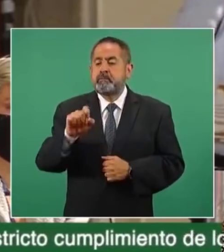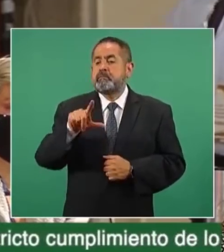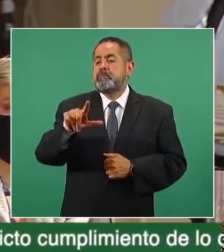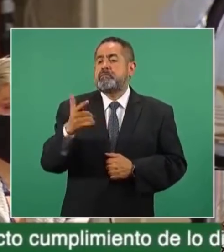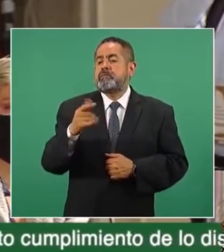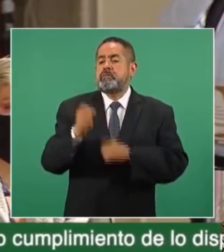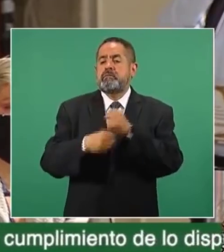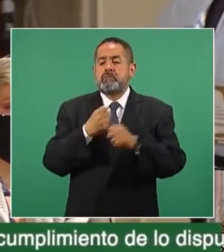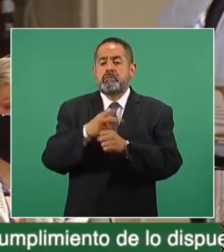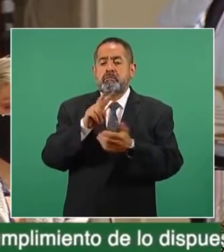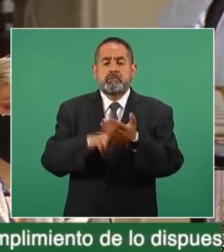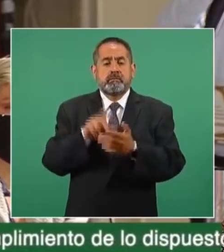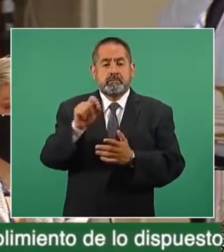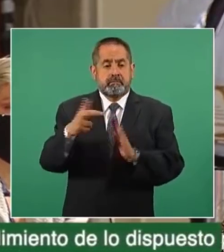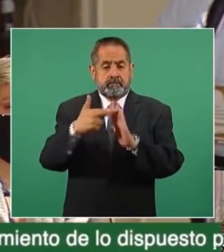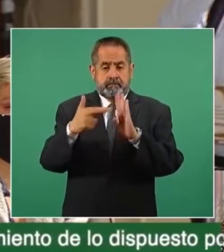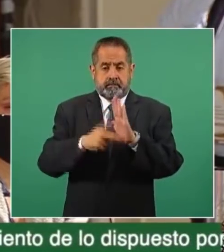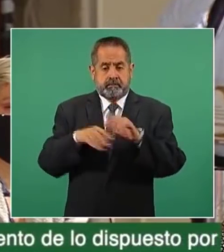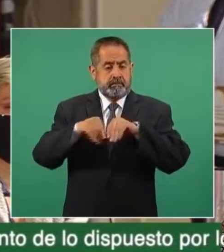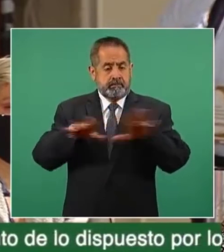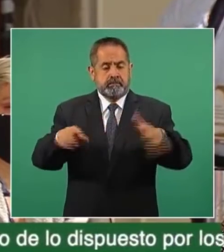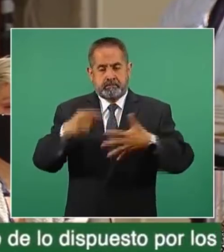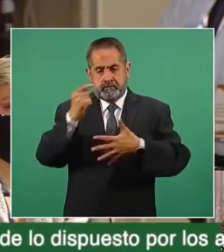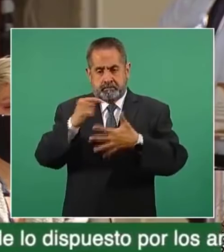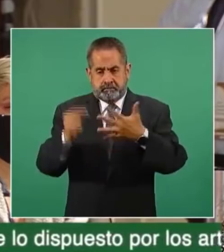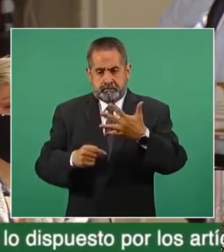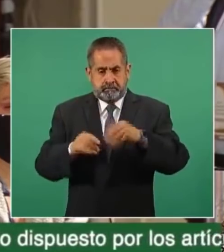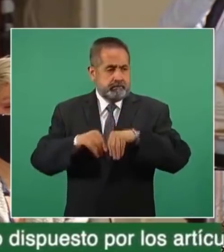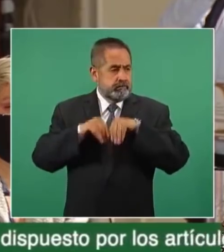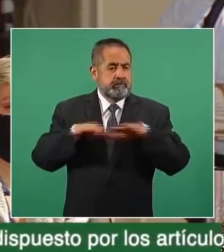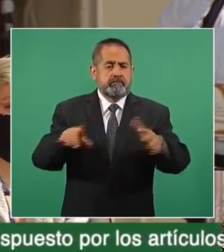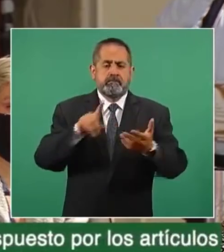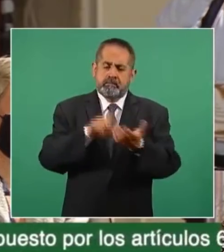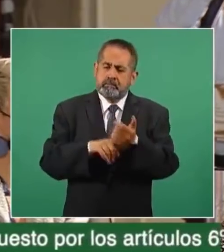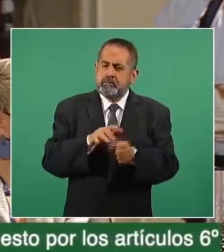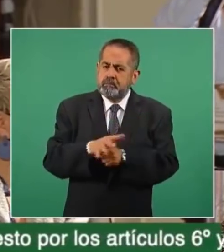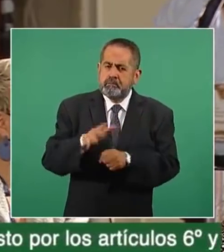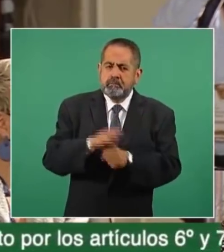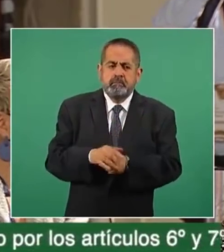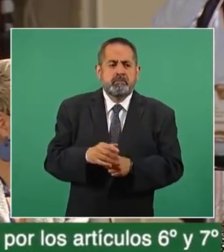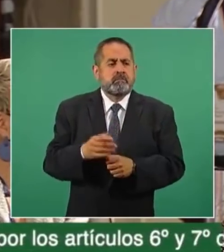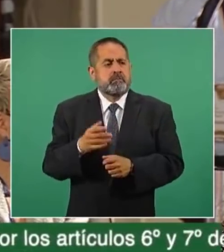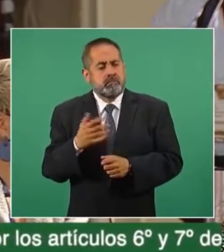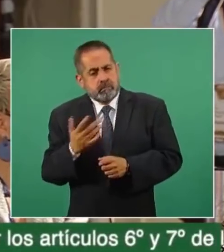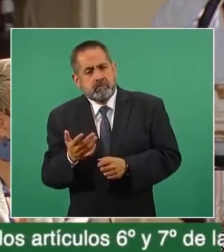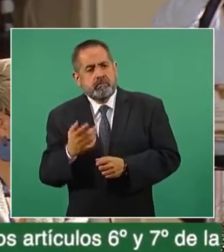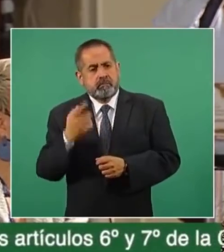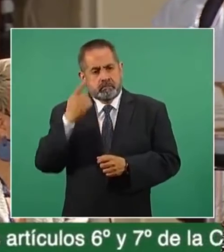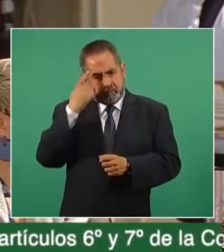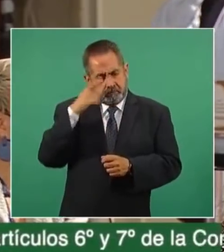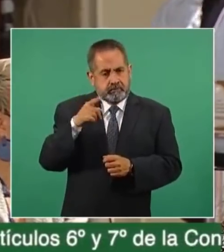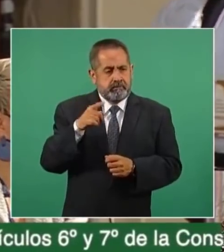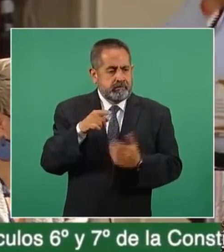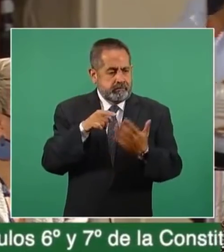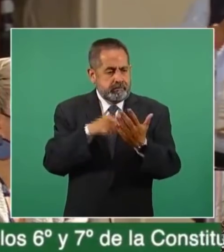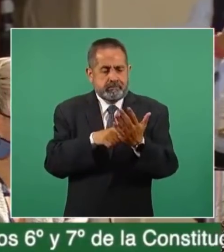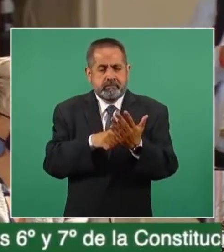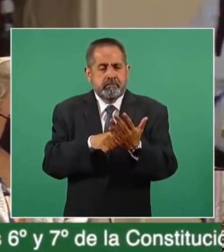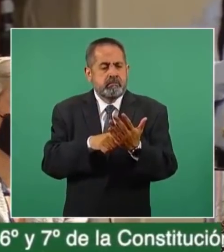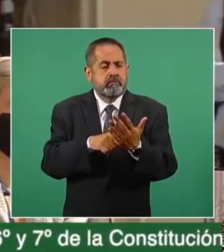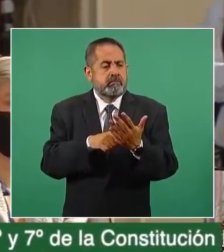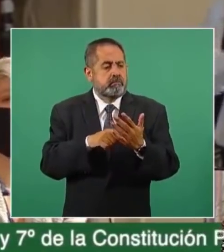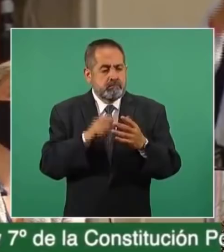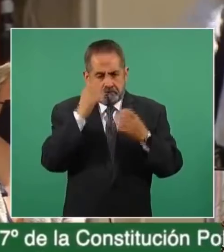de 2020 se emitieron los criterios excepcionales en donde se expresan los instrumentos de valoración de valoración se aplicarían al